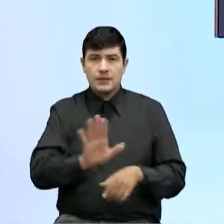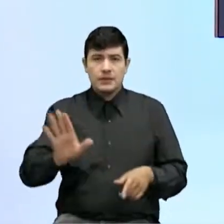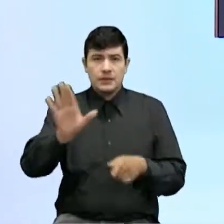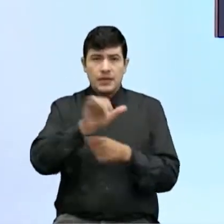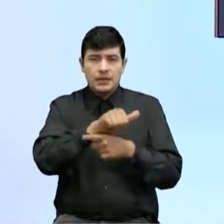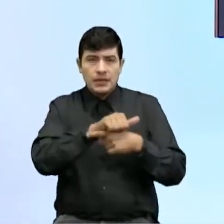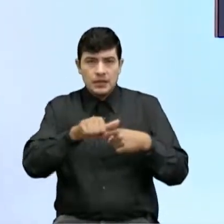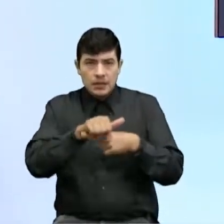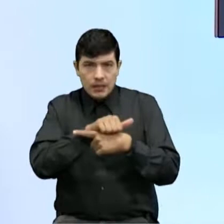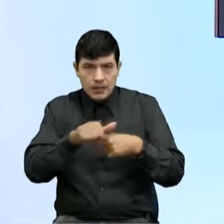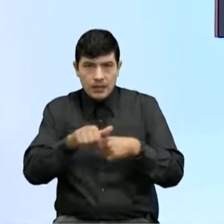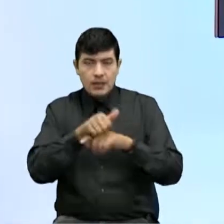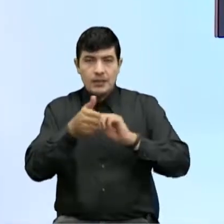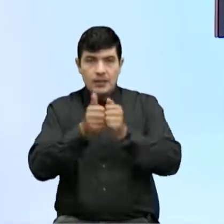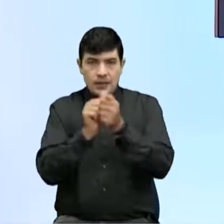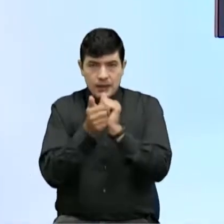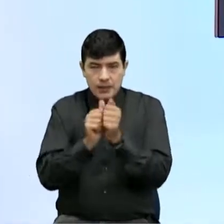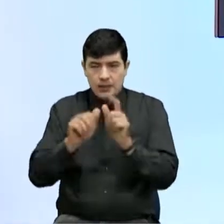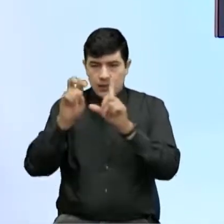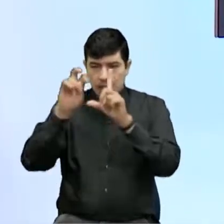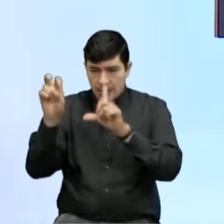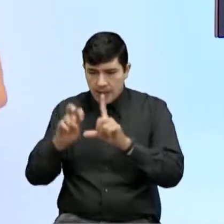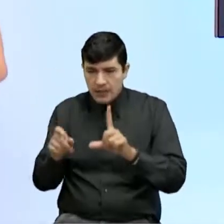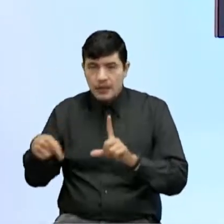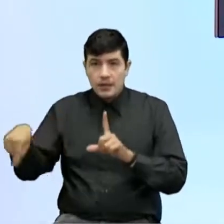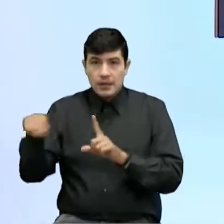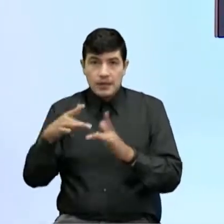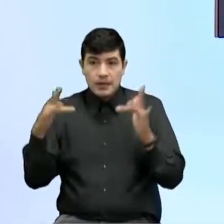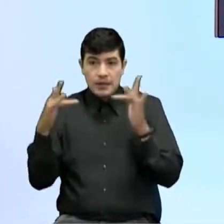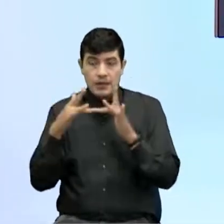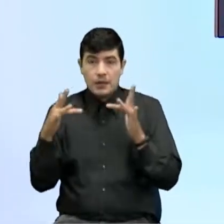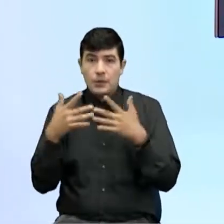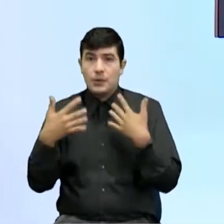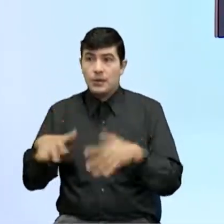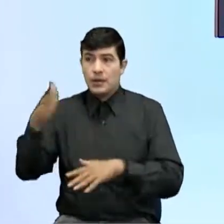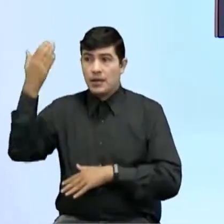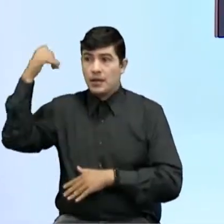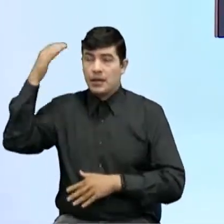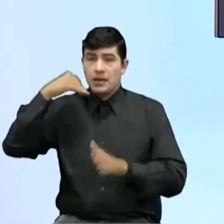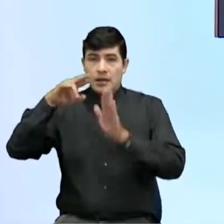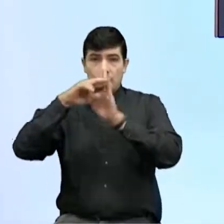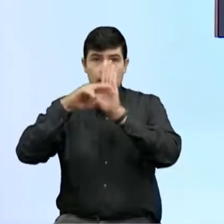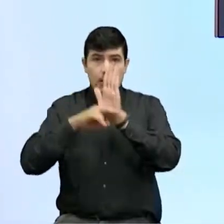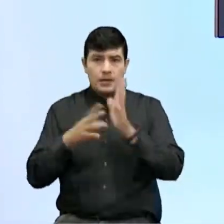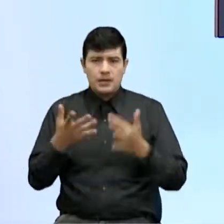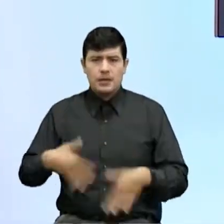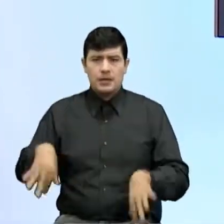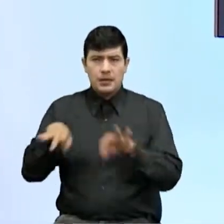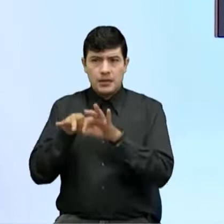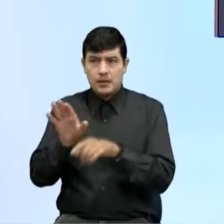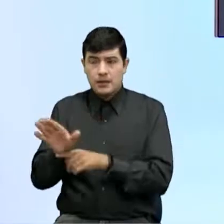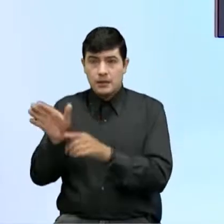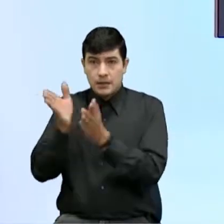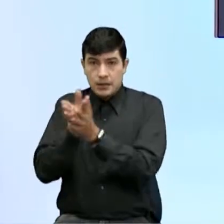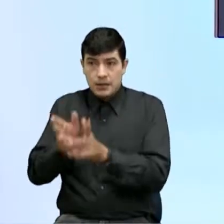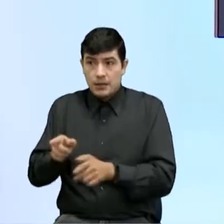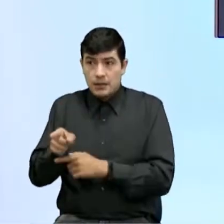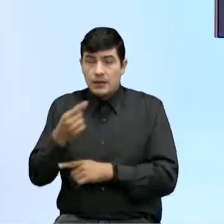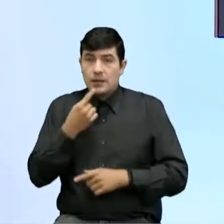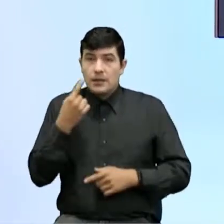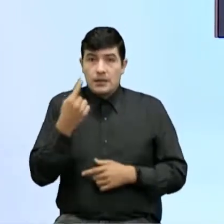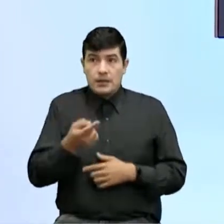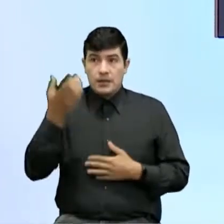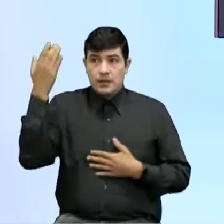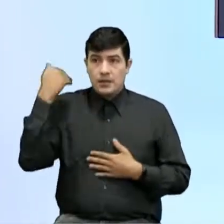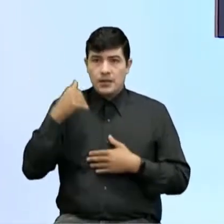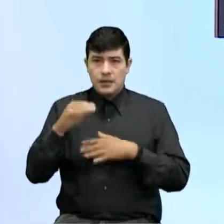de este nivel, que son de contacto. Había una regla muy importante que nos decía este chico el viernes en la